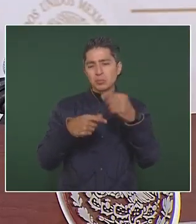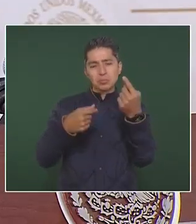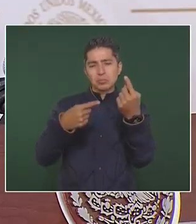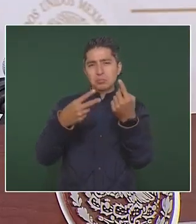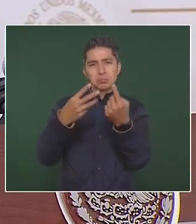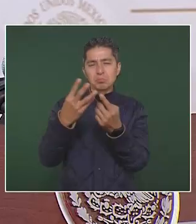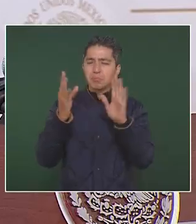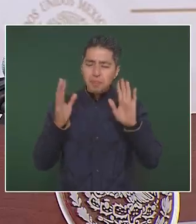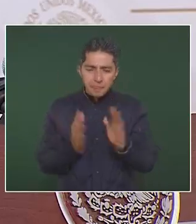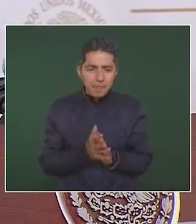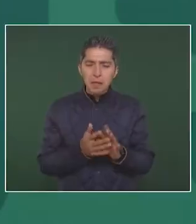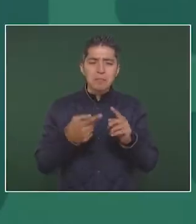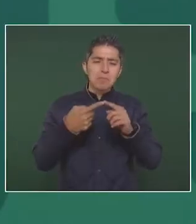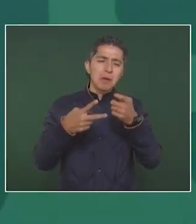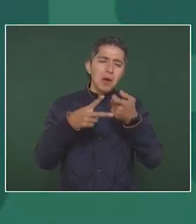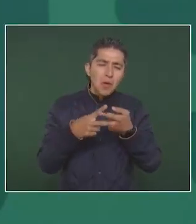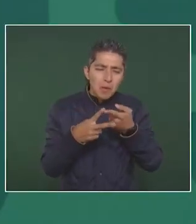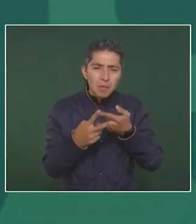en lo económico,